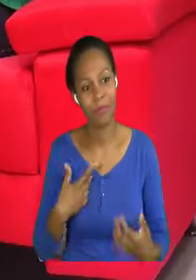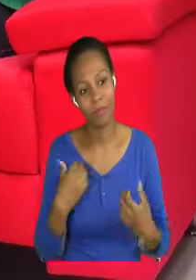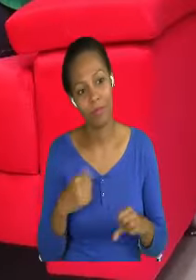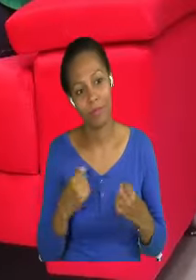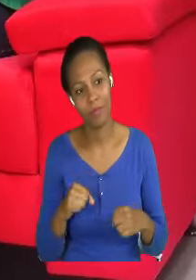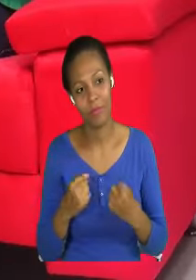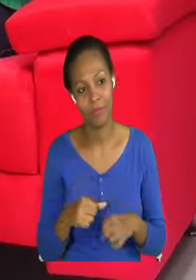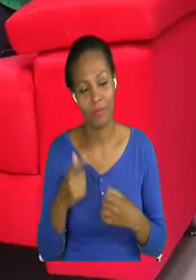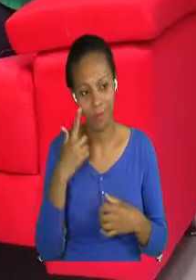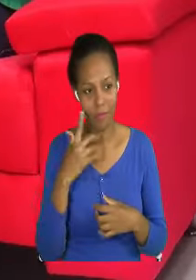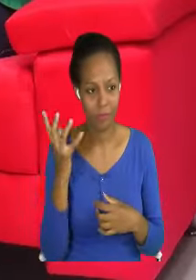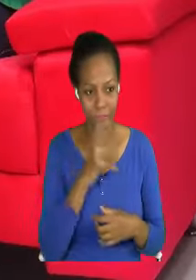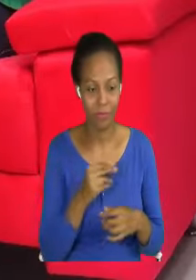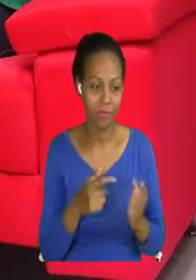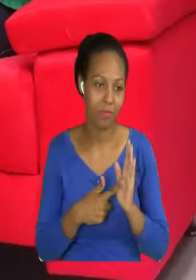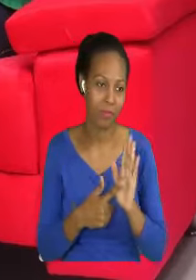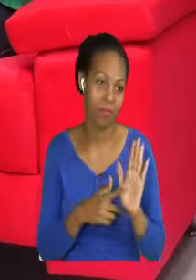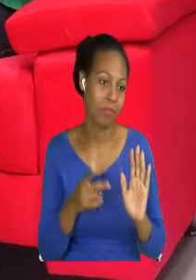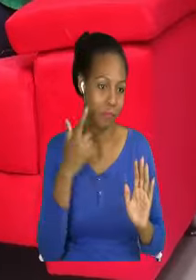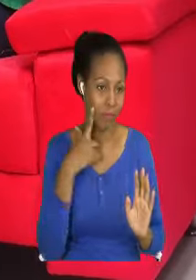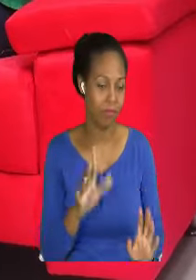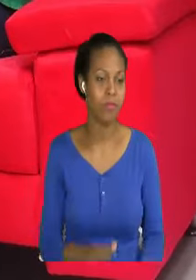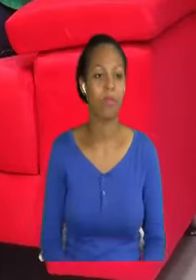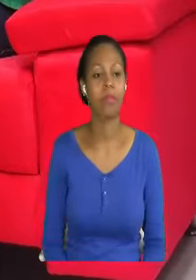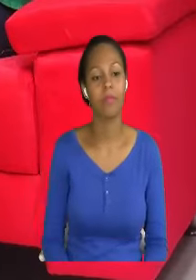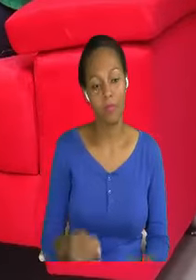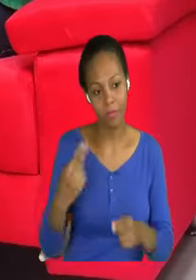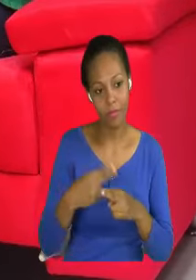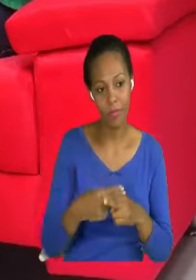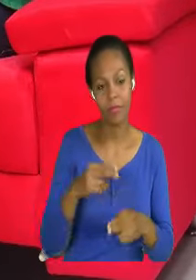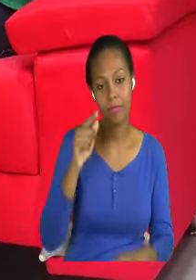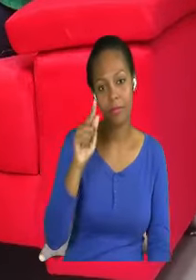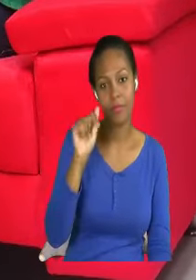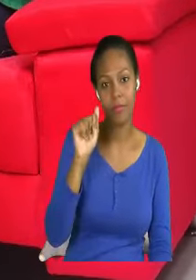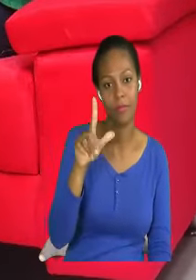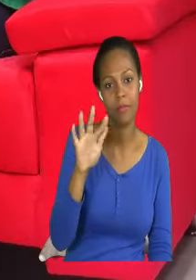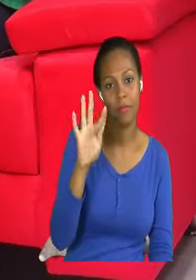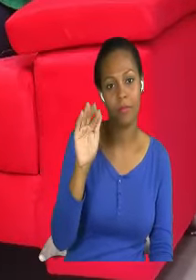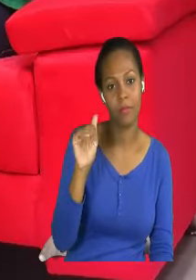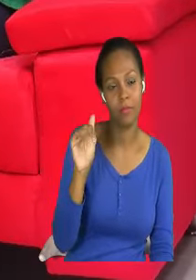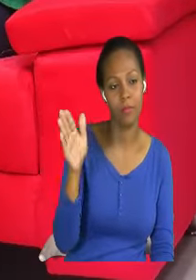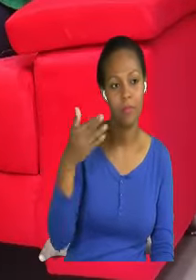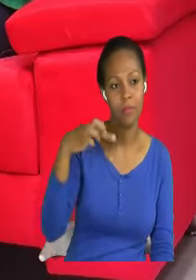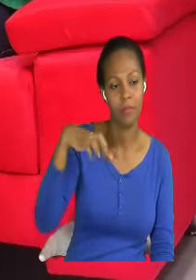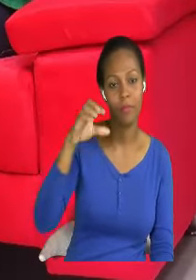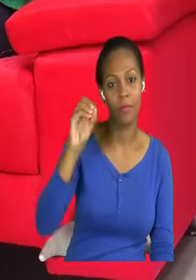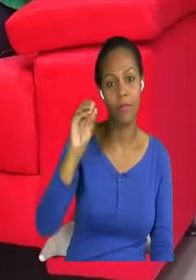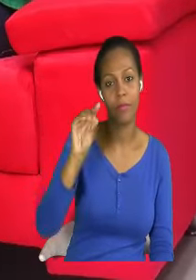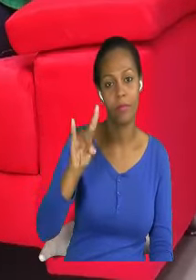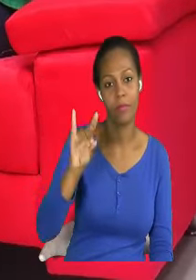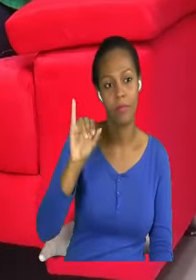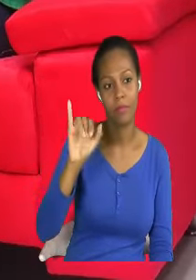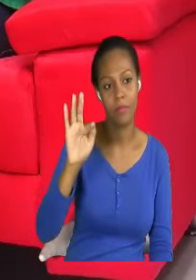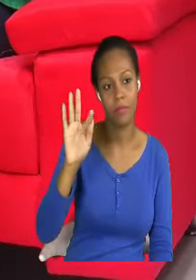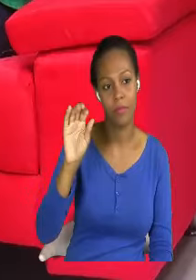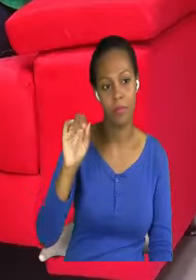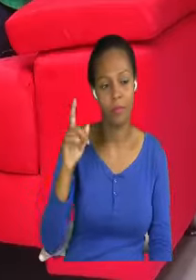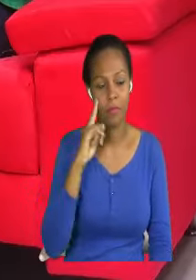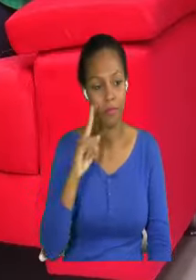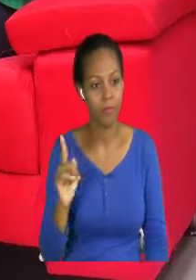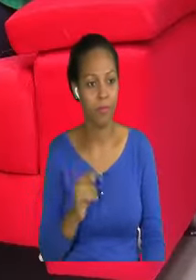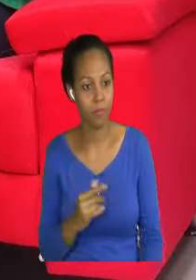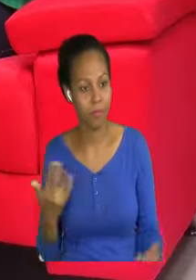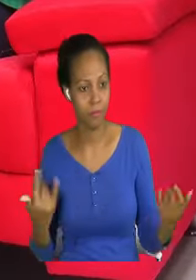bien bacanito aquí. Falta poquito, ese es el numeral que vamos a manejar de ahora en adelante. Pegarla, como decimos al final